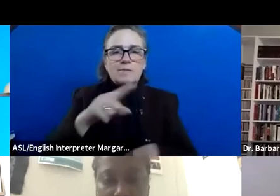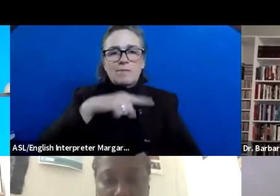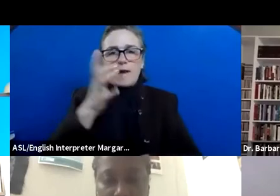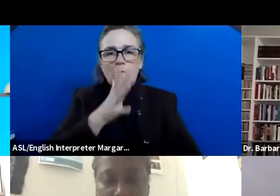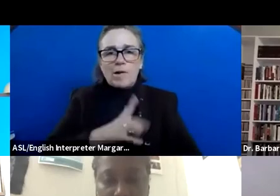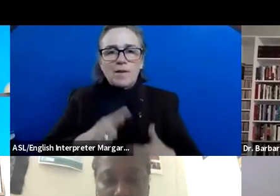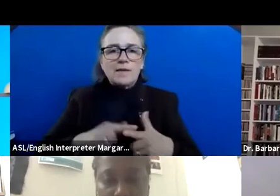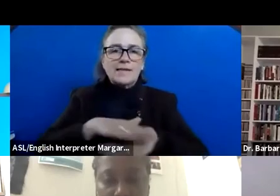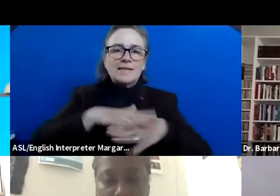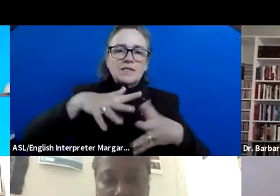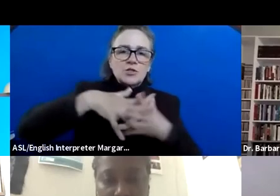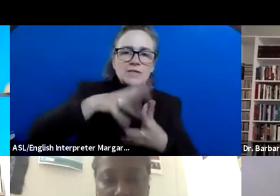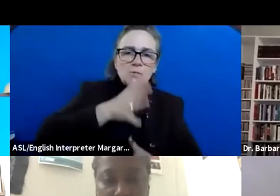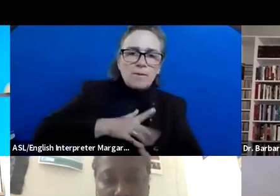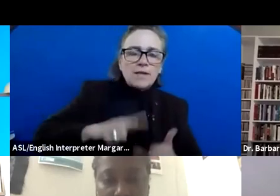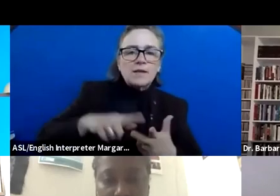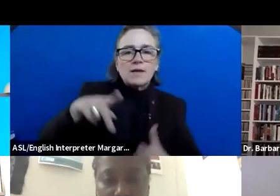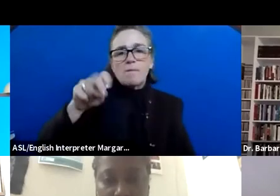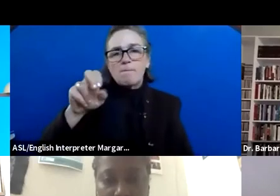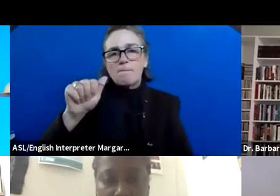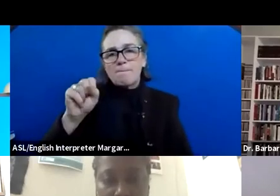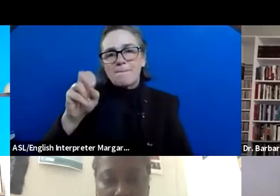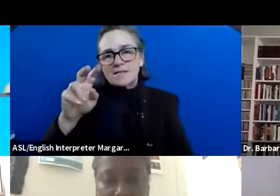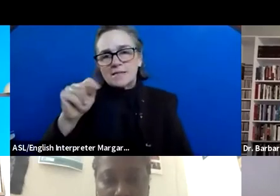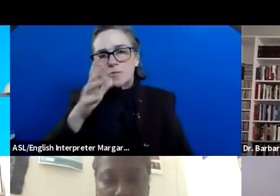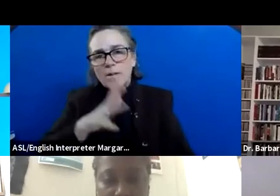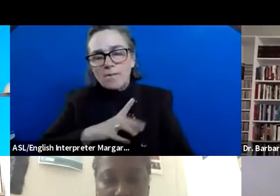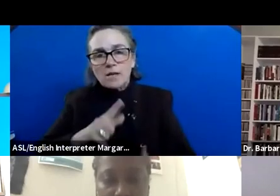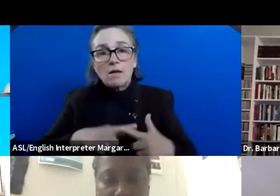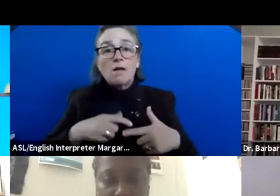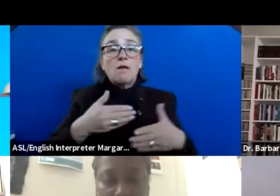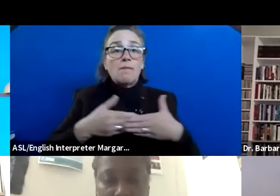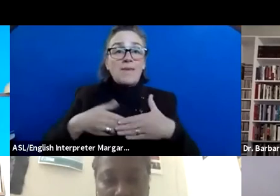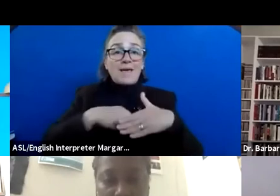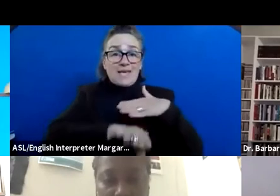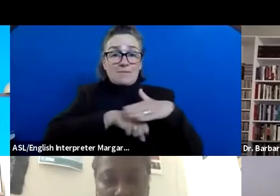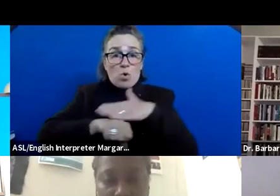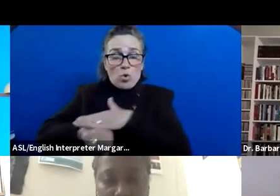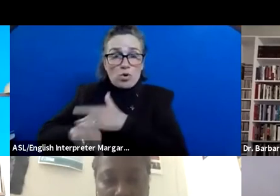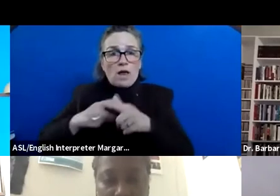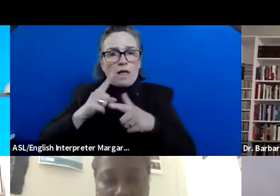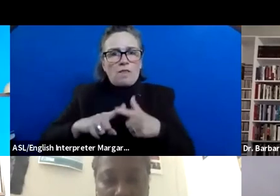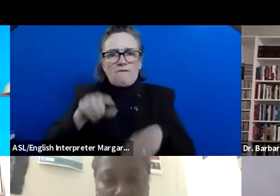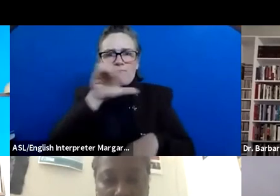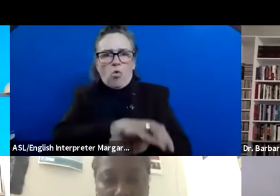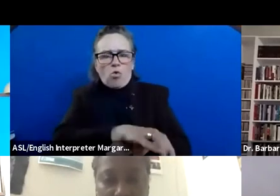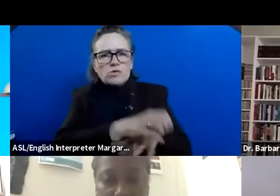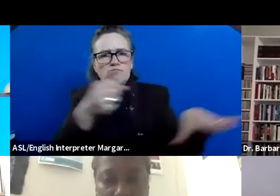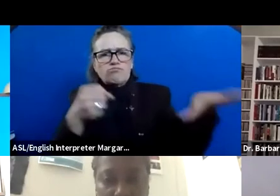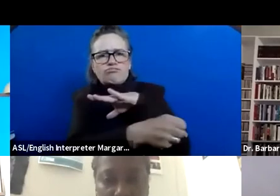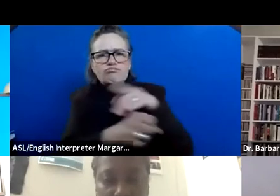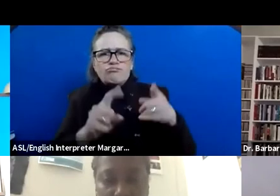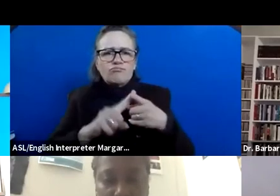sus hijos y sus hijos han sido puestos al servicio de la muerte. Entonces, cuando sentimos que